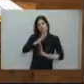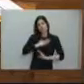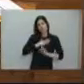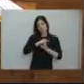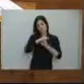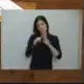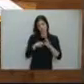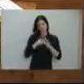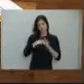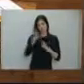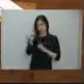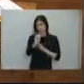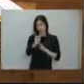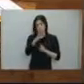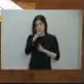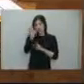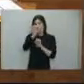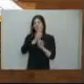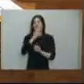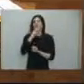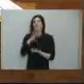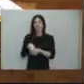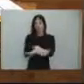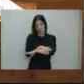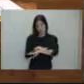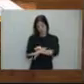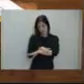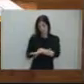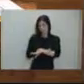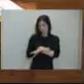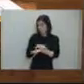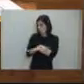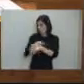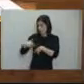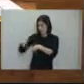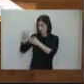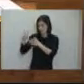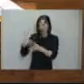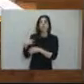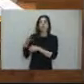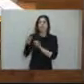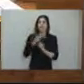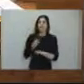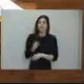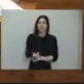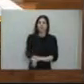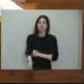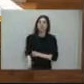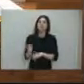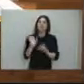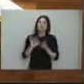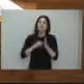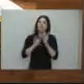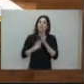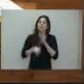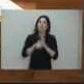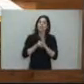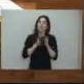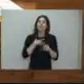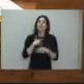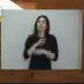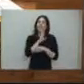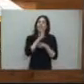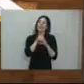no lo son, porque los defiende el Gobierno y así es como debe hacerse, en los que nos hubiesen gustado otras cosas y